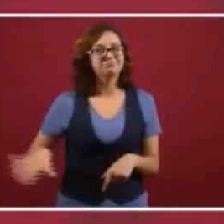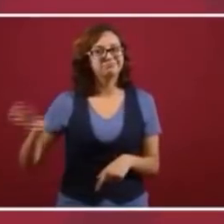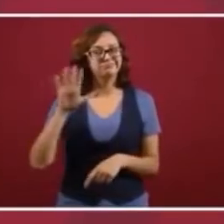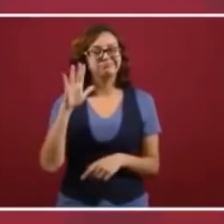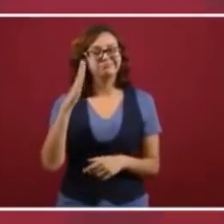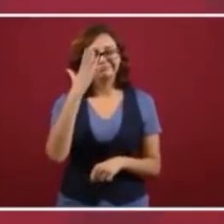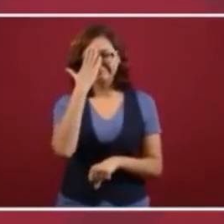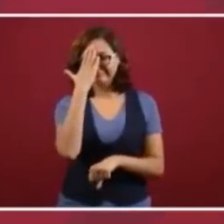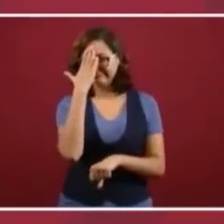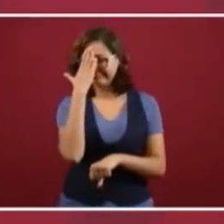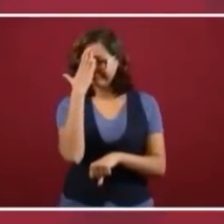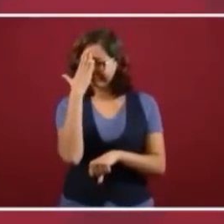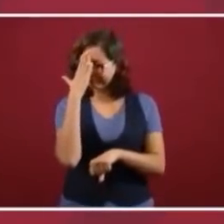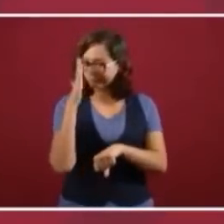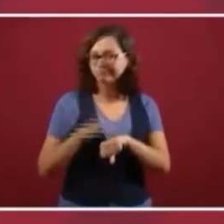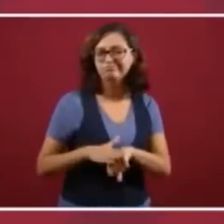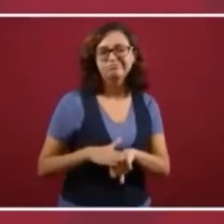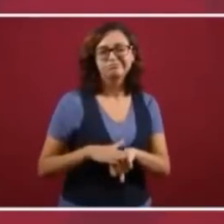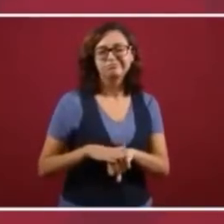no se olvidó.